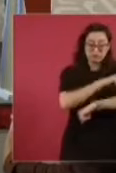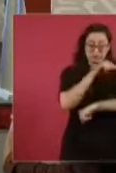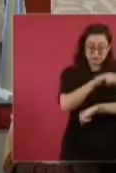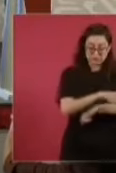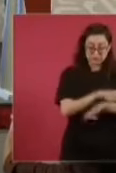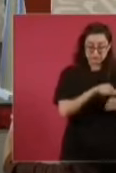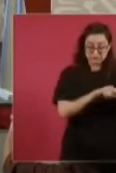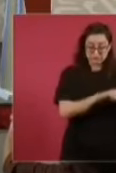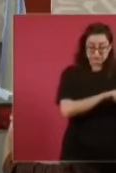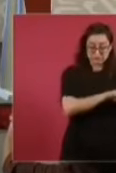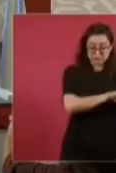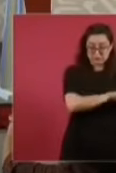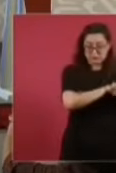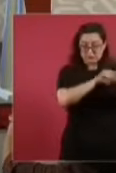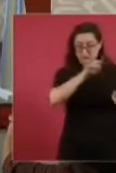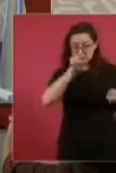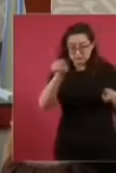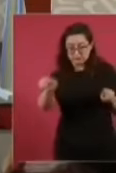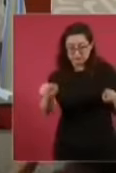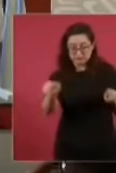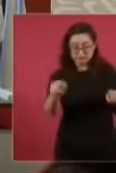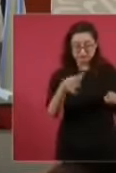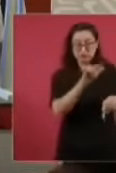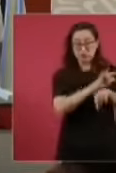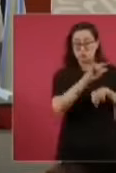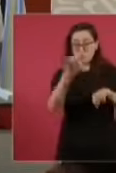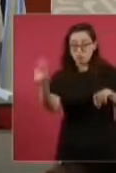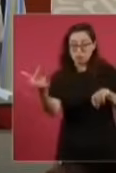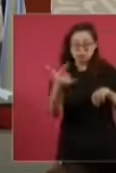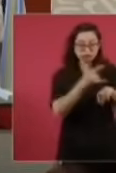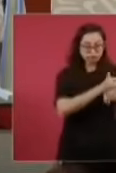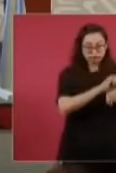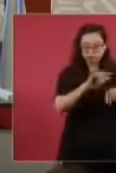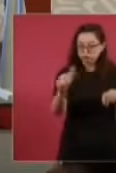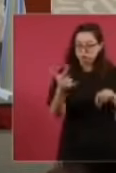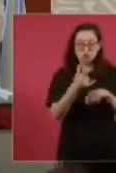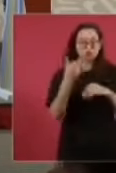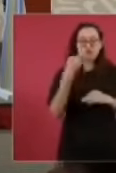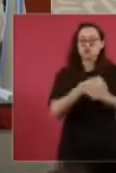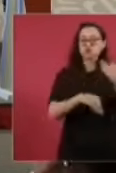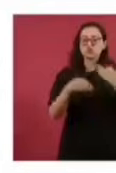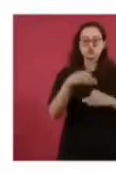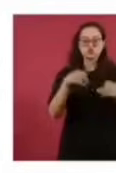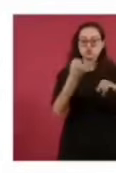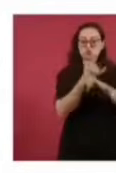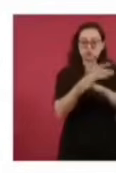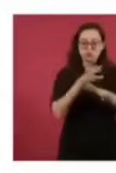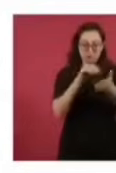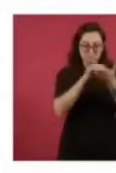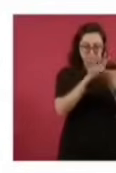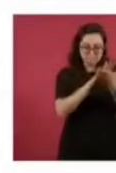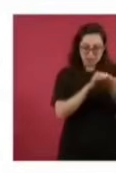de ese lugar, y aquí vienen los vuelos que salieron perfectamente registrados. Adelante.